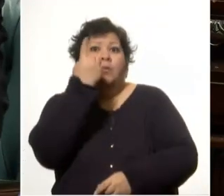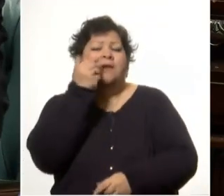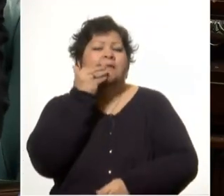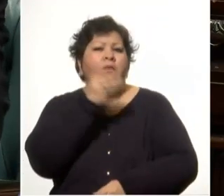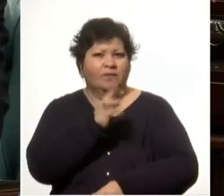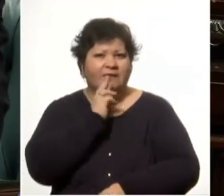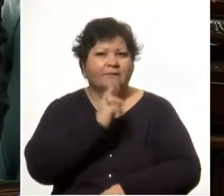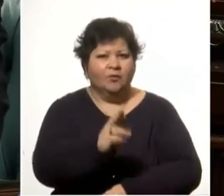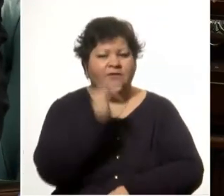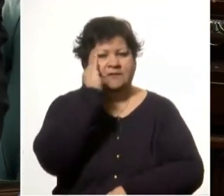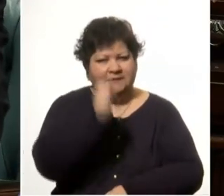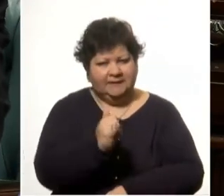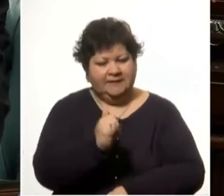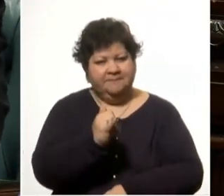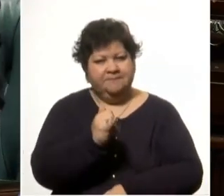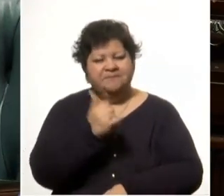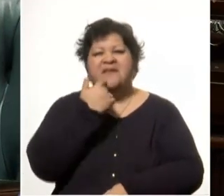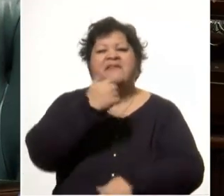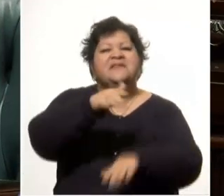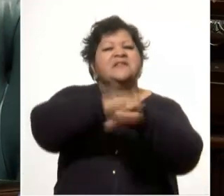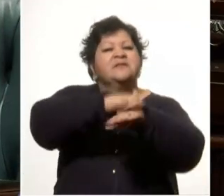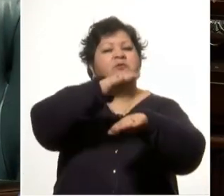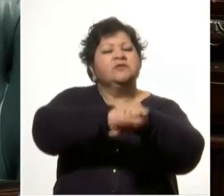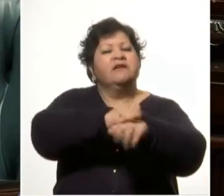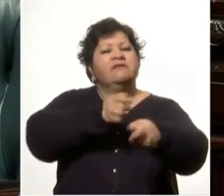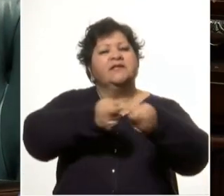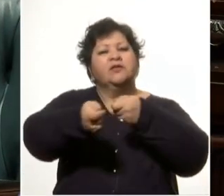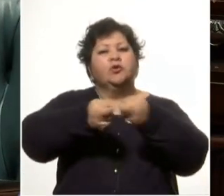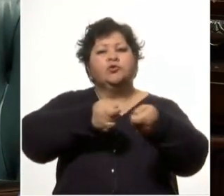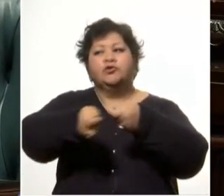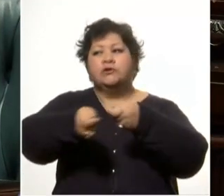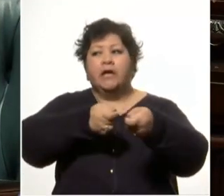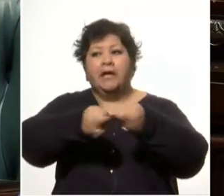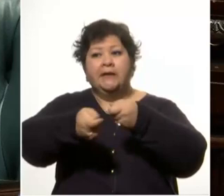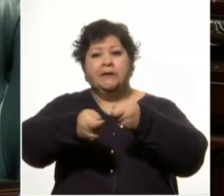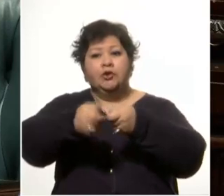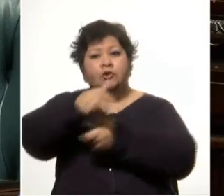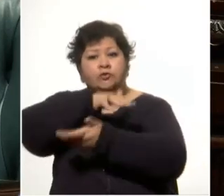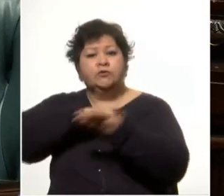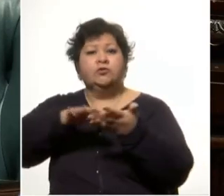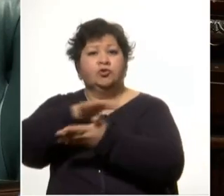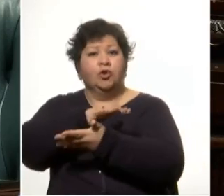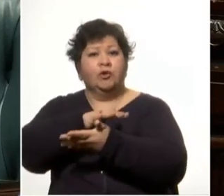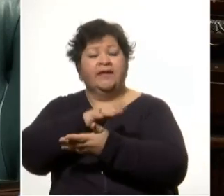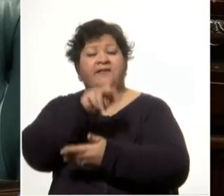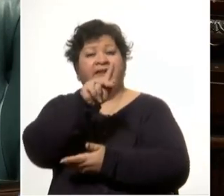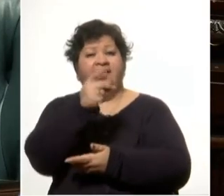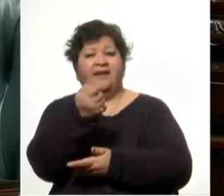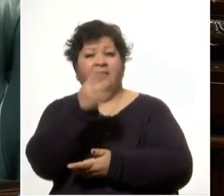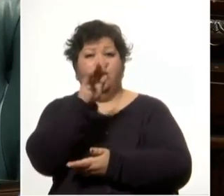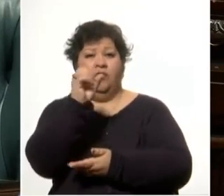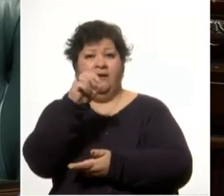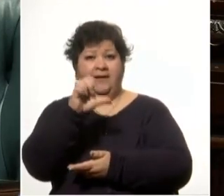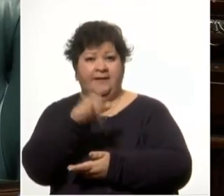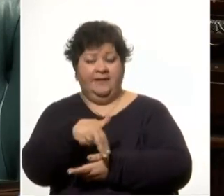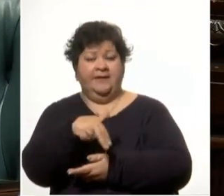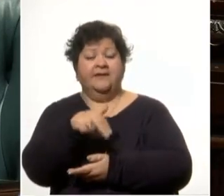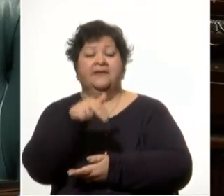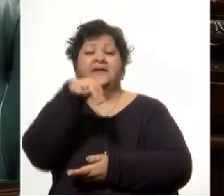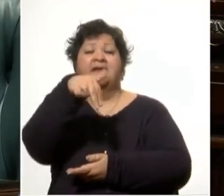respondida, la que indicó que los responsables de negociar las condiciones de Katoen Nazi fueron el ministro